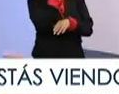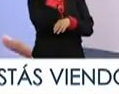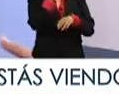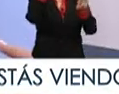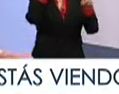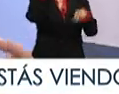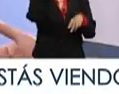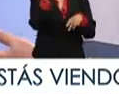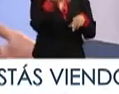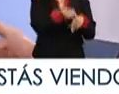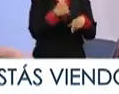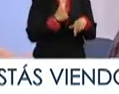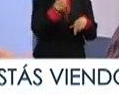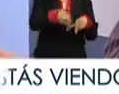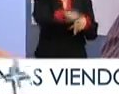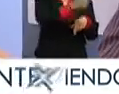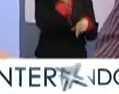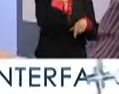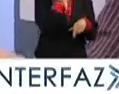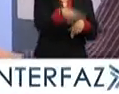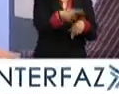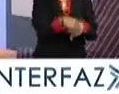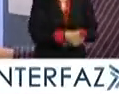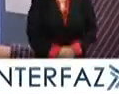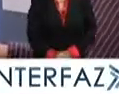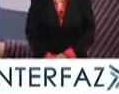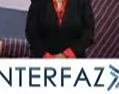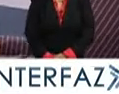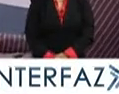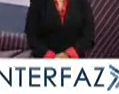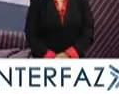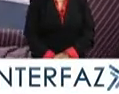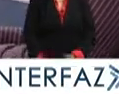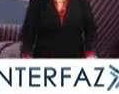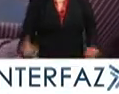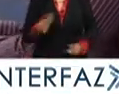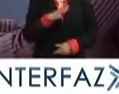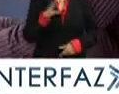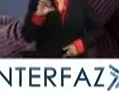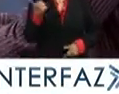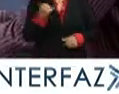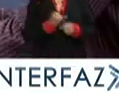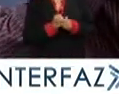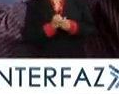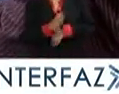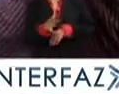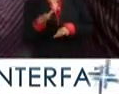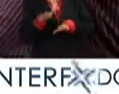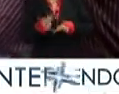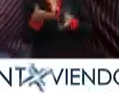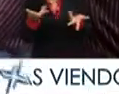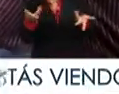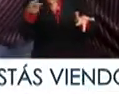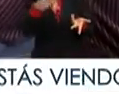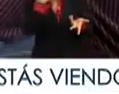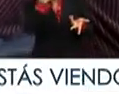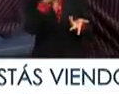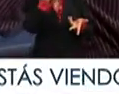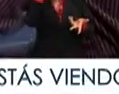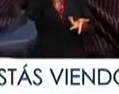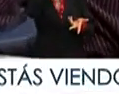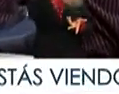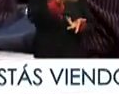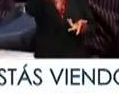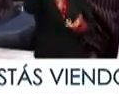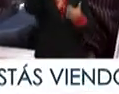México para el aprovechamiento de los niños. ¿Tienes o hay alguna información de si se pretende hacer con